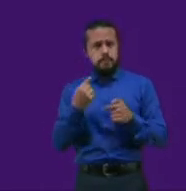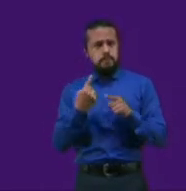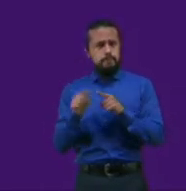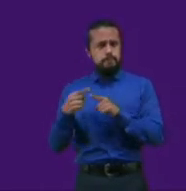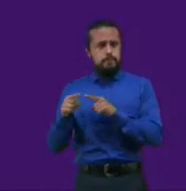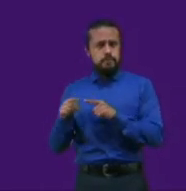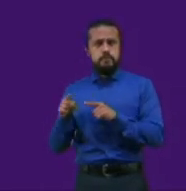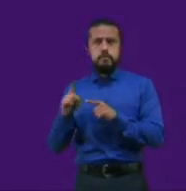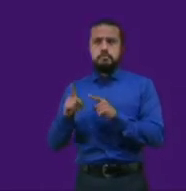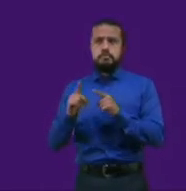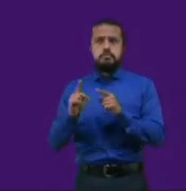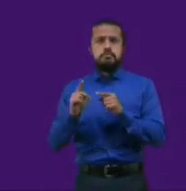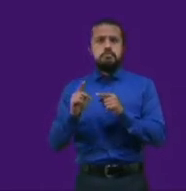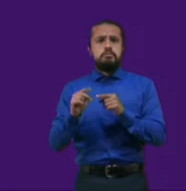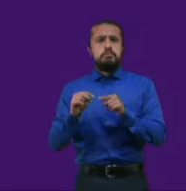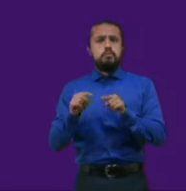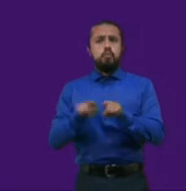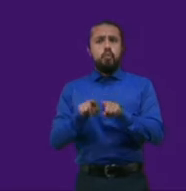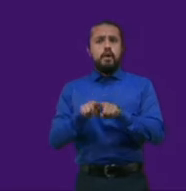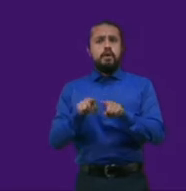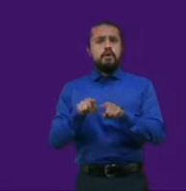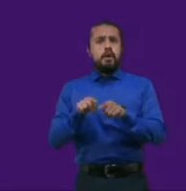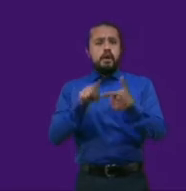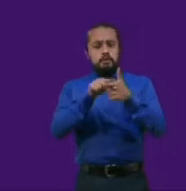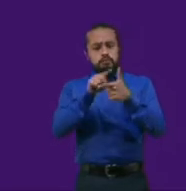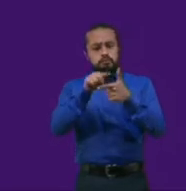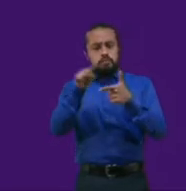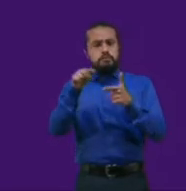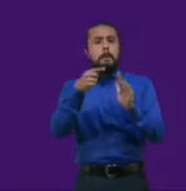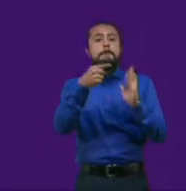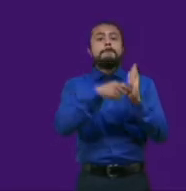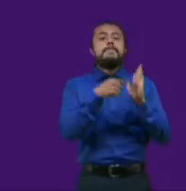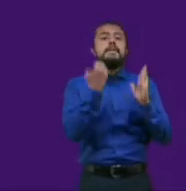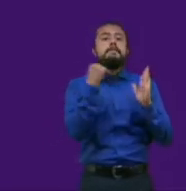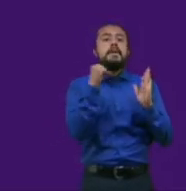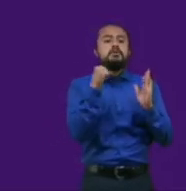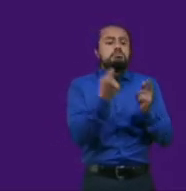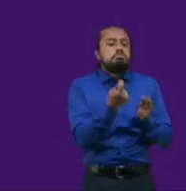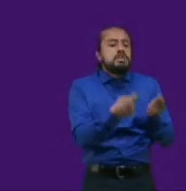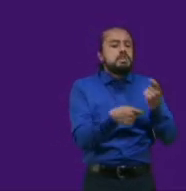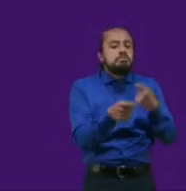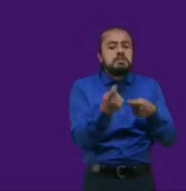en donde pasaron de 1,000 pesos colombianos de ventas a